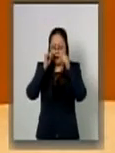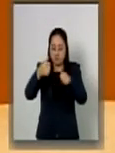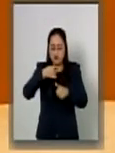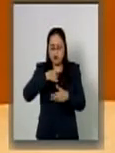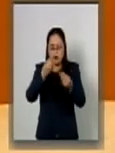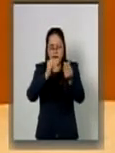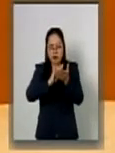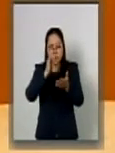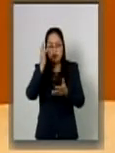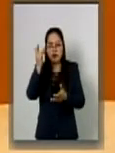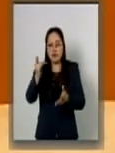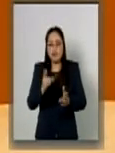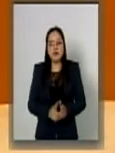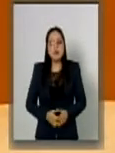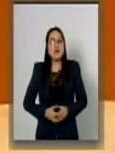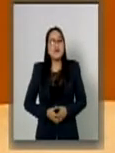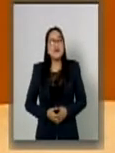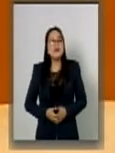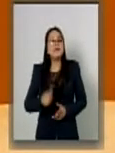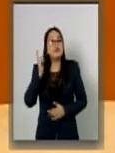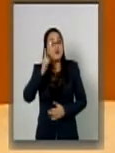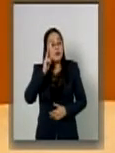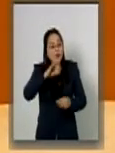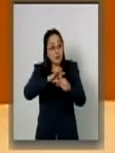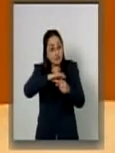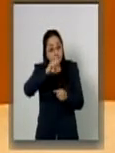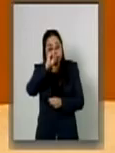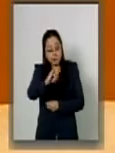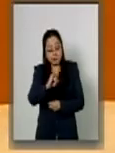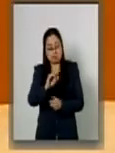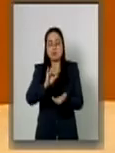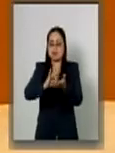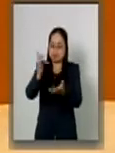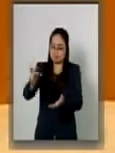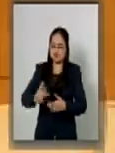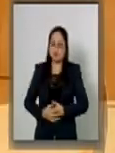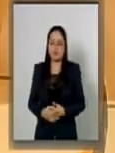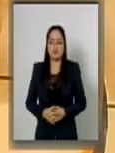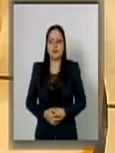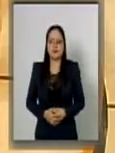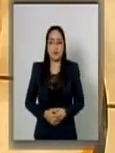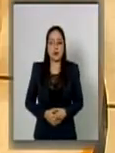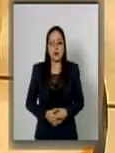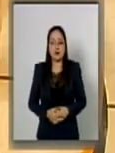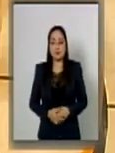muchas gracias, y por el voto a favor también. Muchas gracias.